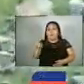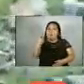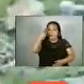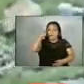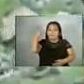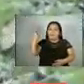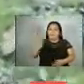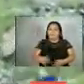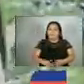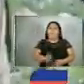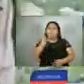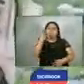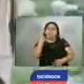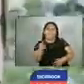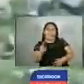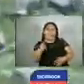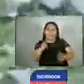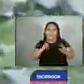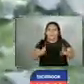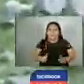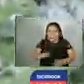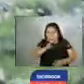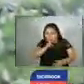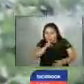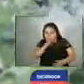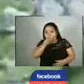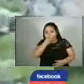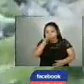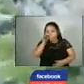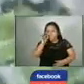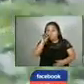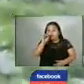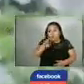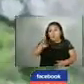Un funcionario que habló en condición de anonimato dijo a la agencia